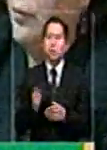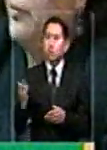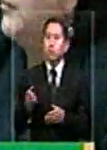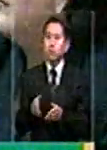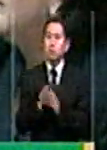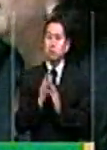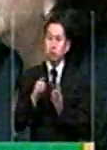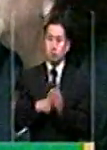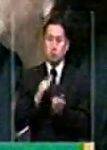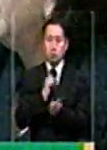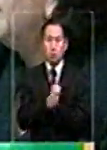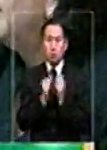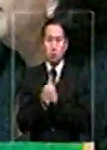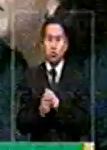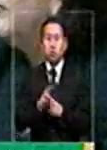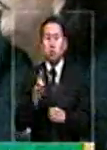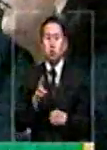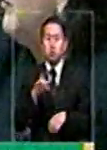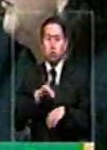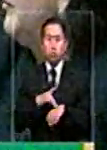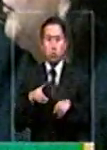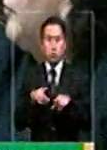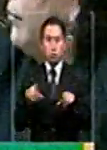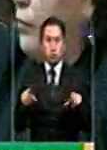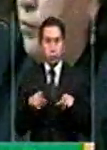Solicitud de cambio de uso de suelo.